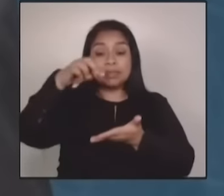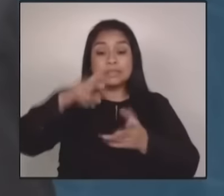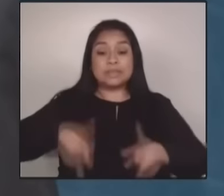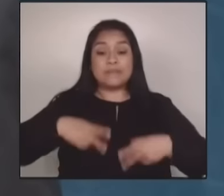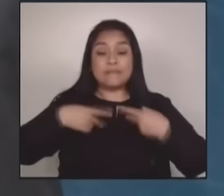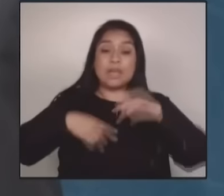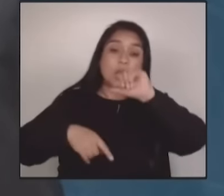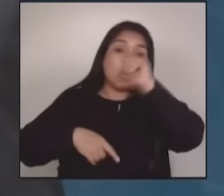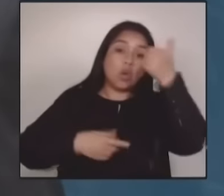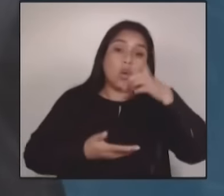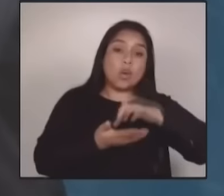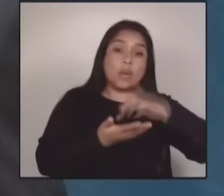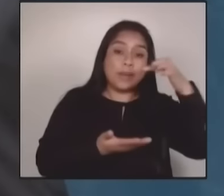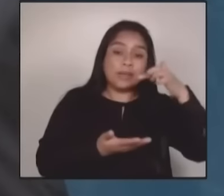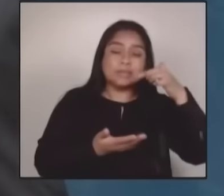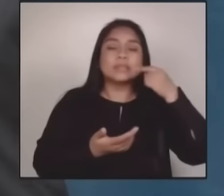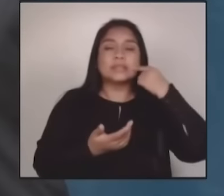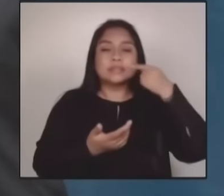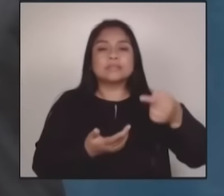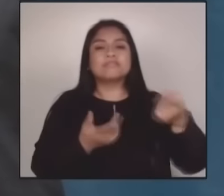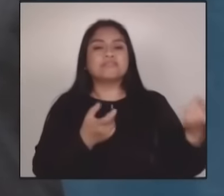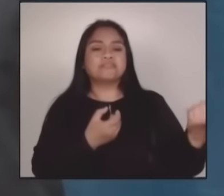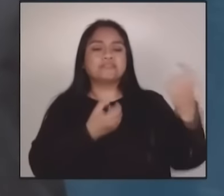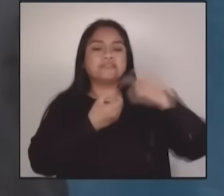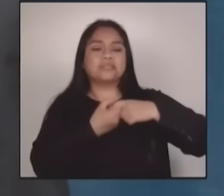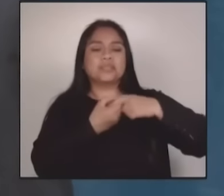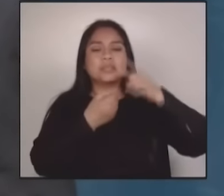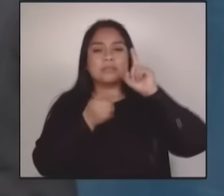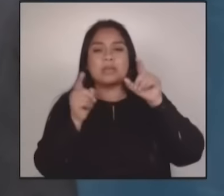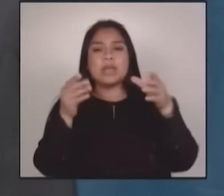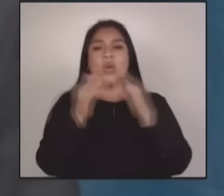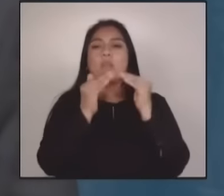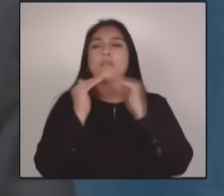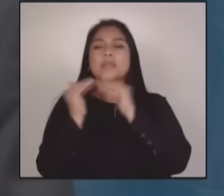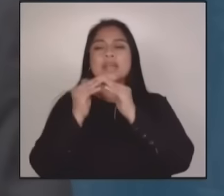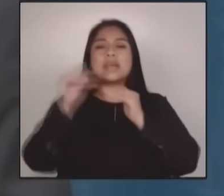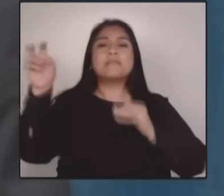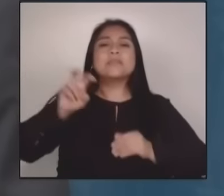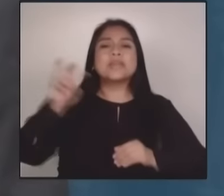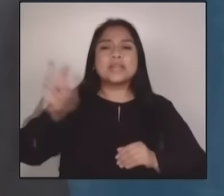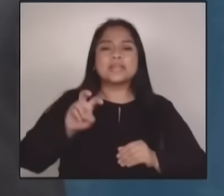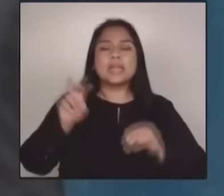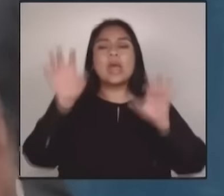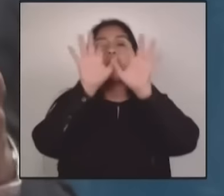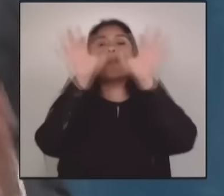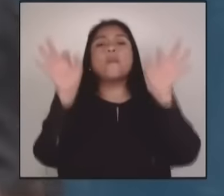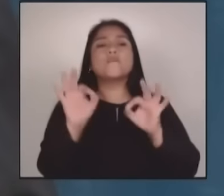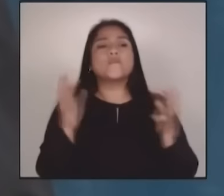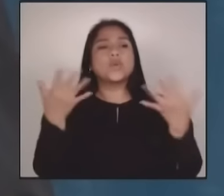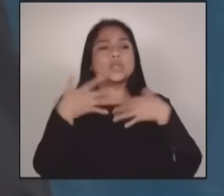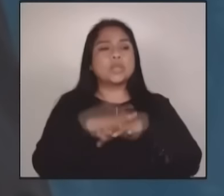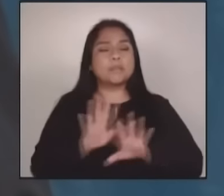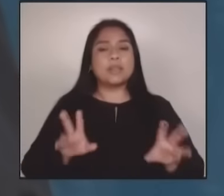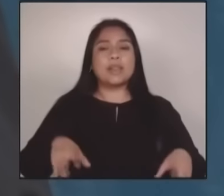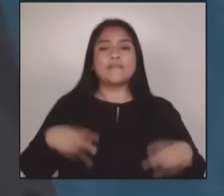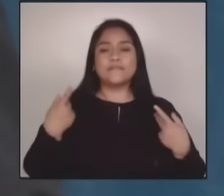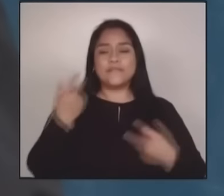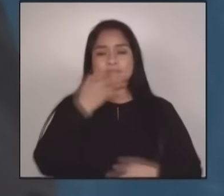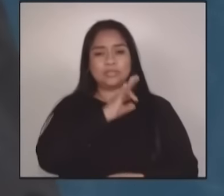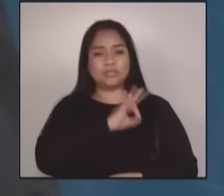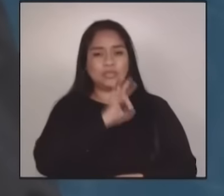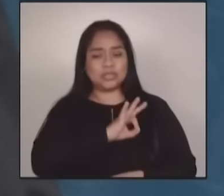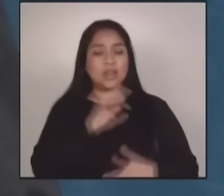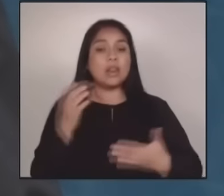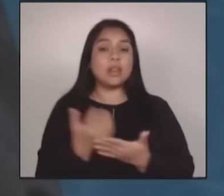exterior, incorporando a las comunidades migrantes como parte integral de la vida social,